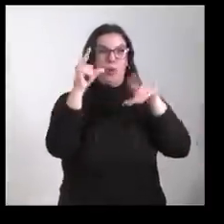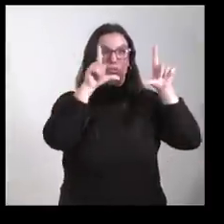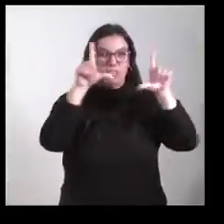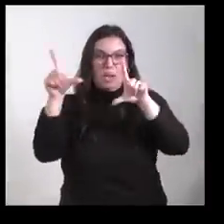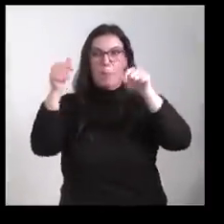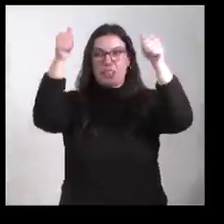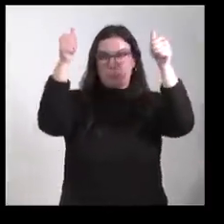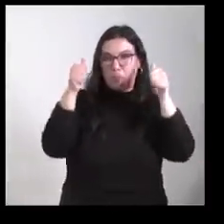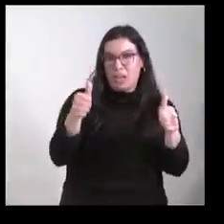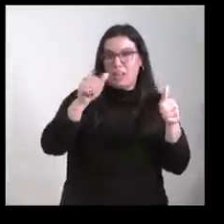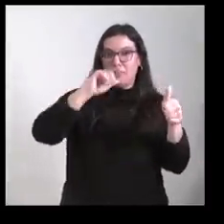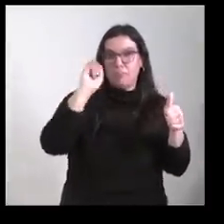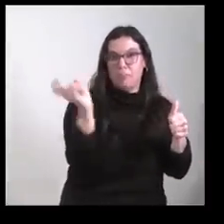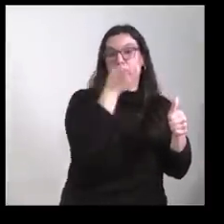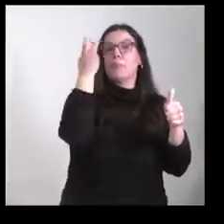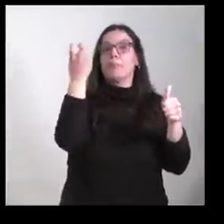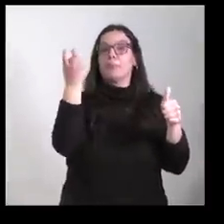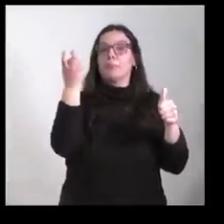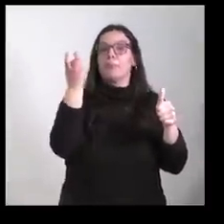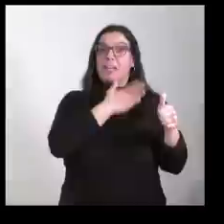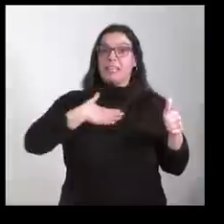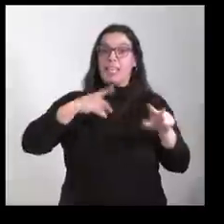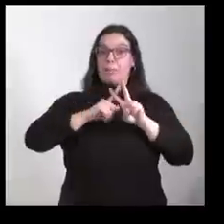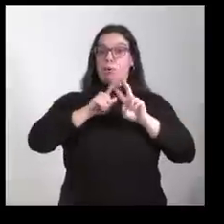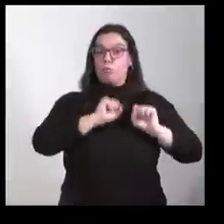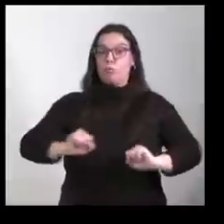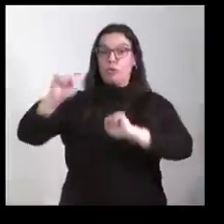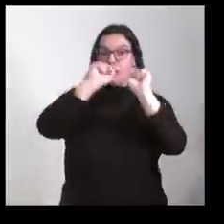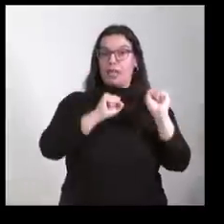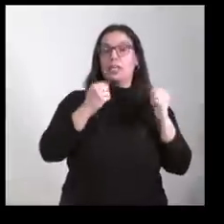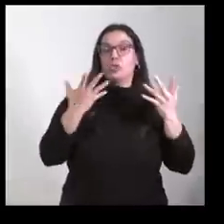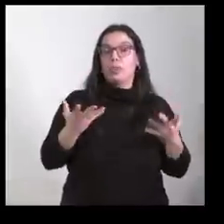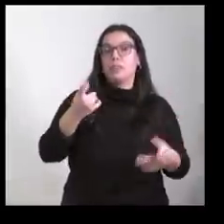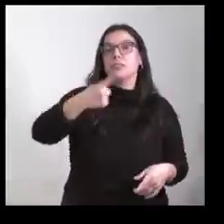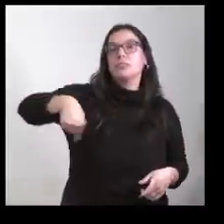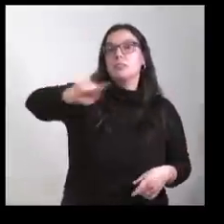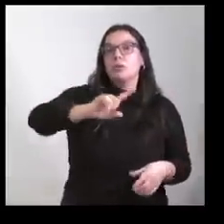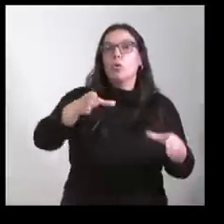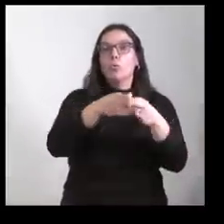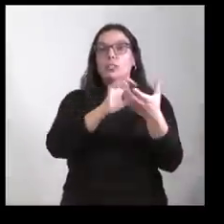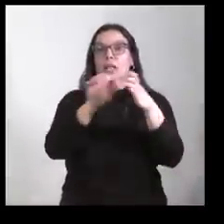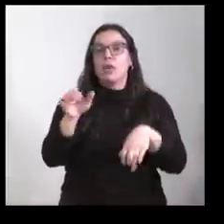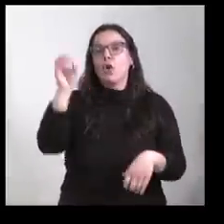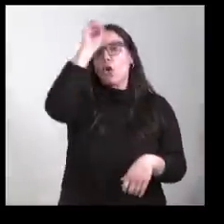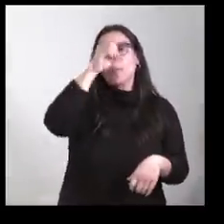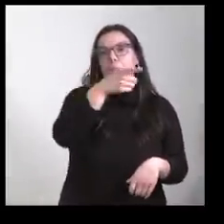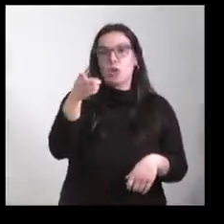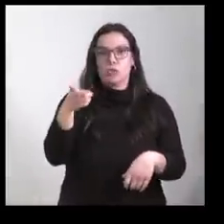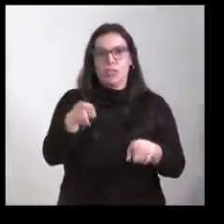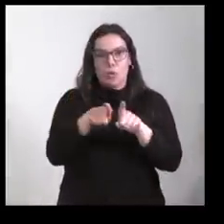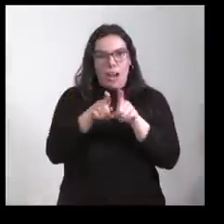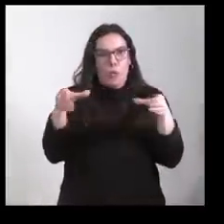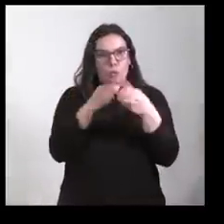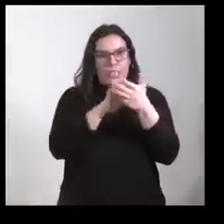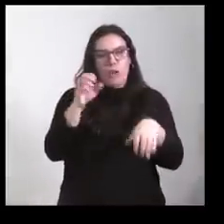placas y todo eso que quiere proteger Box quería preguntar qué posición como junta les parece